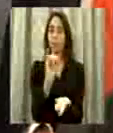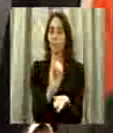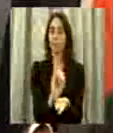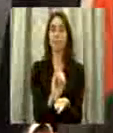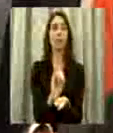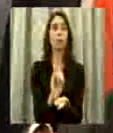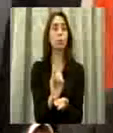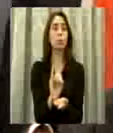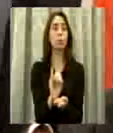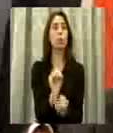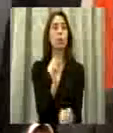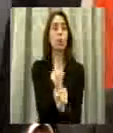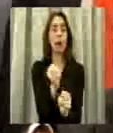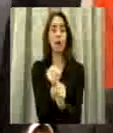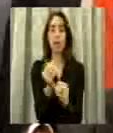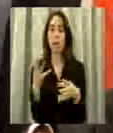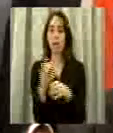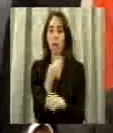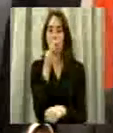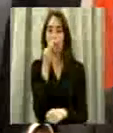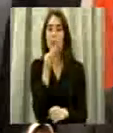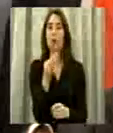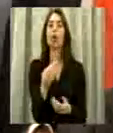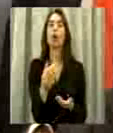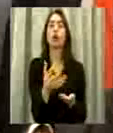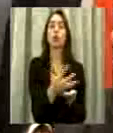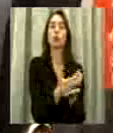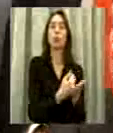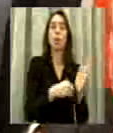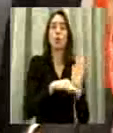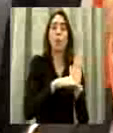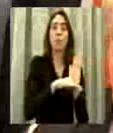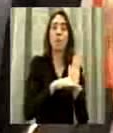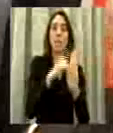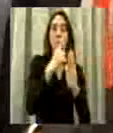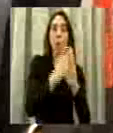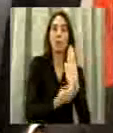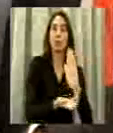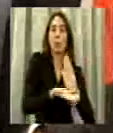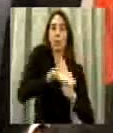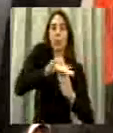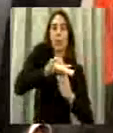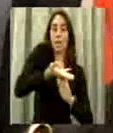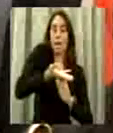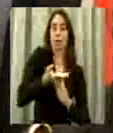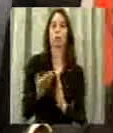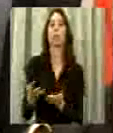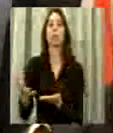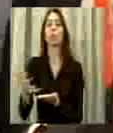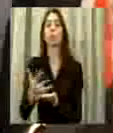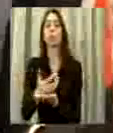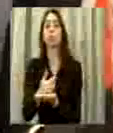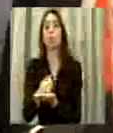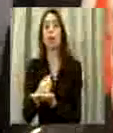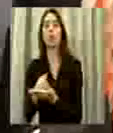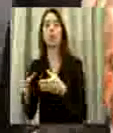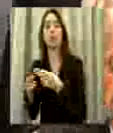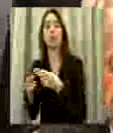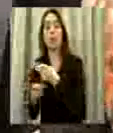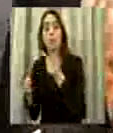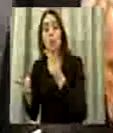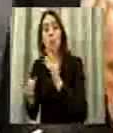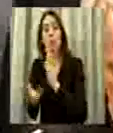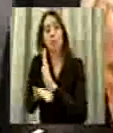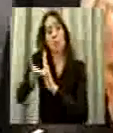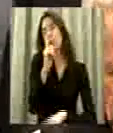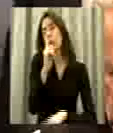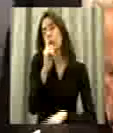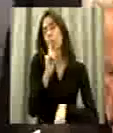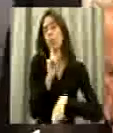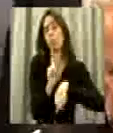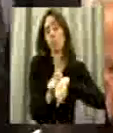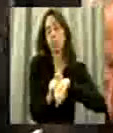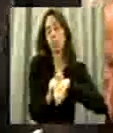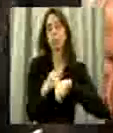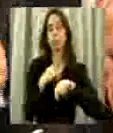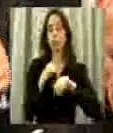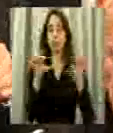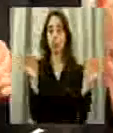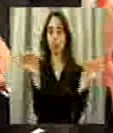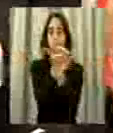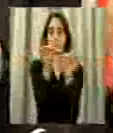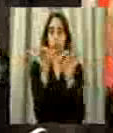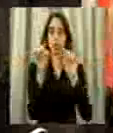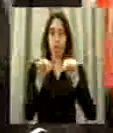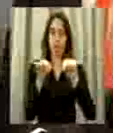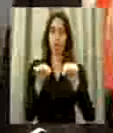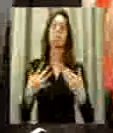laboral, bien rápido, reajuste el ingreso mínimo mensual. El reajuste a las remuneraciones del sector público, yo quiero un minuto detenerme acá,